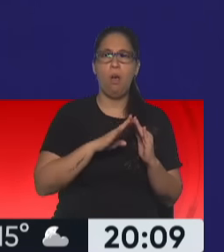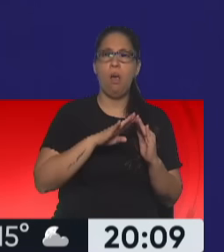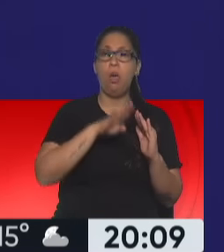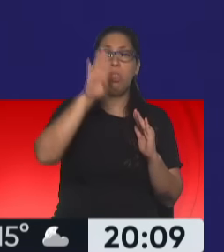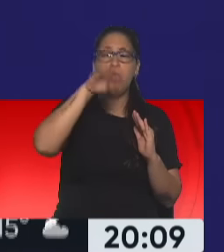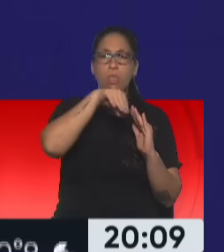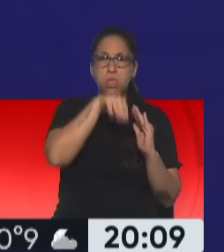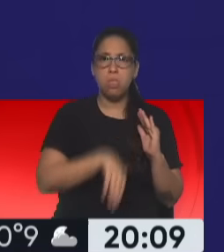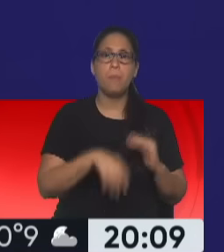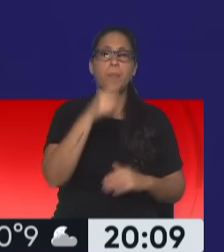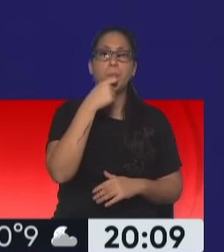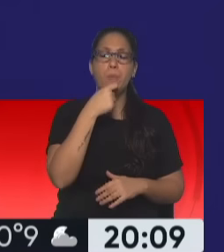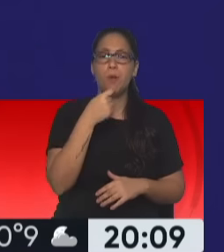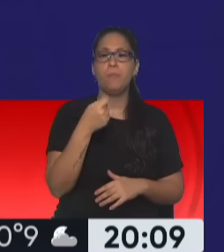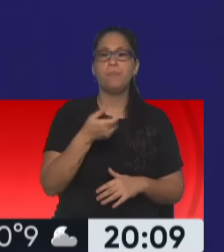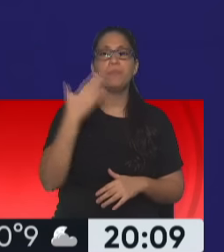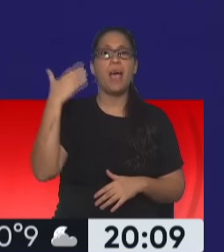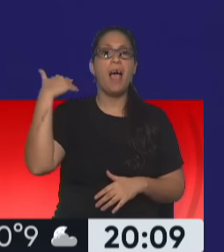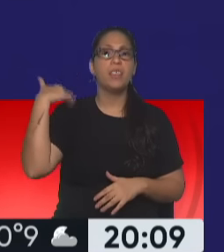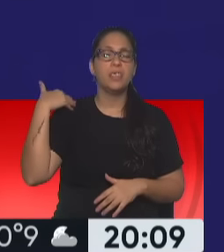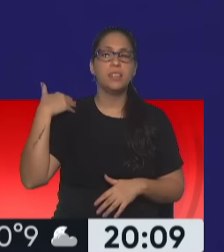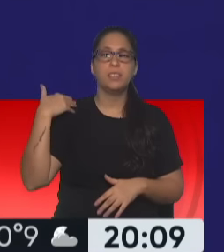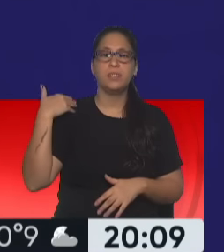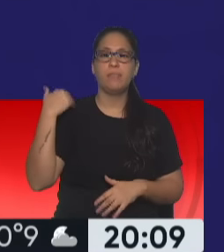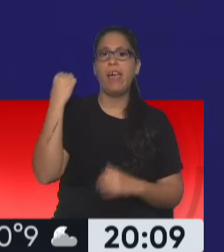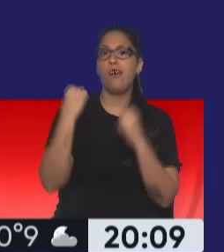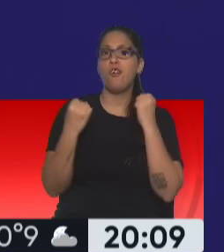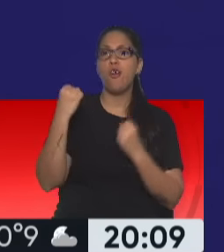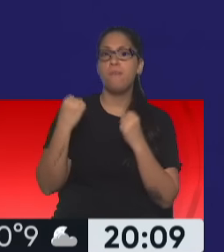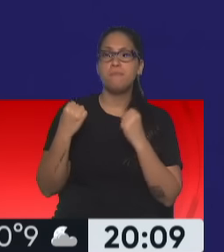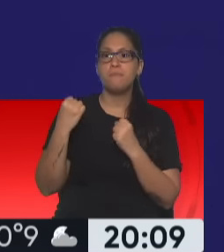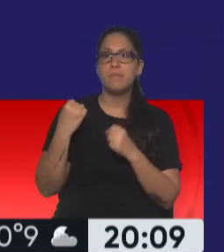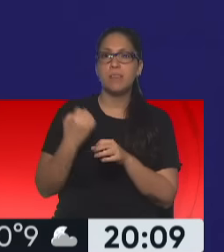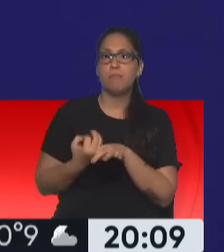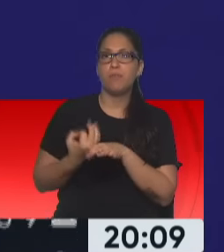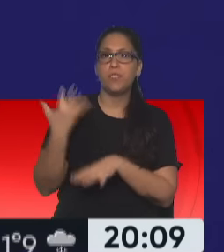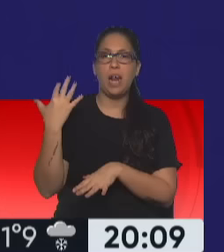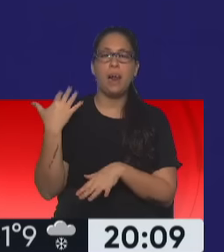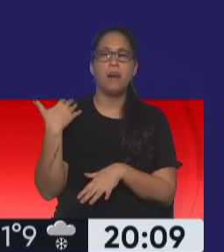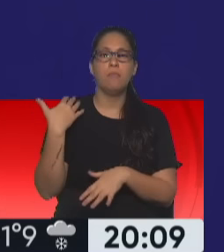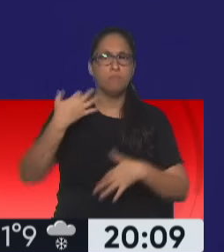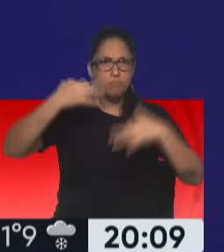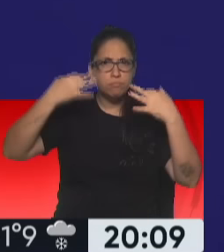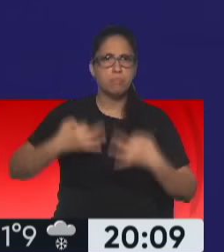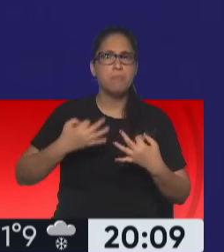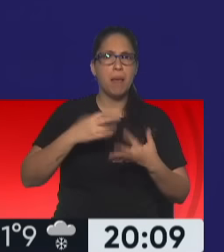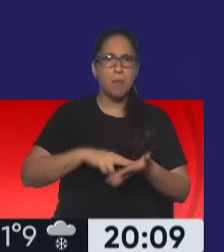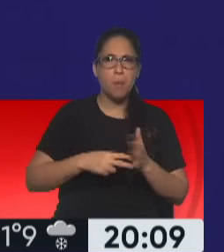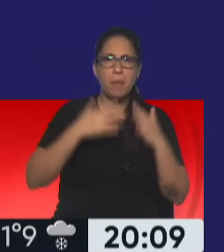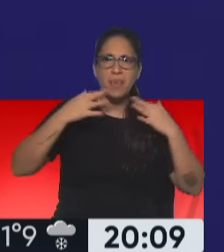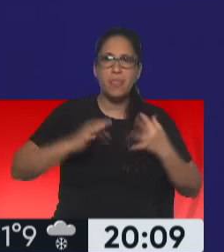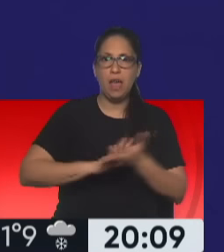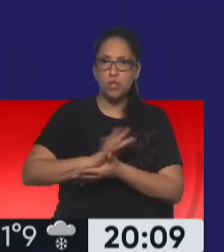los clásicos, que no hacían economía para el ocio, sino que hacían economía para resolver problemas en